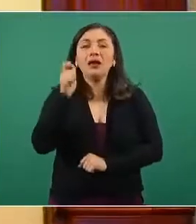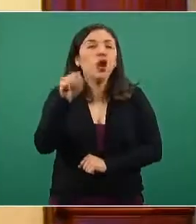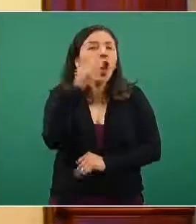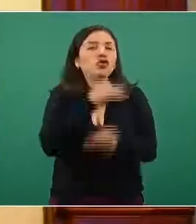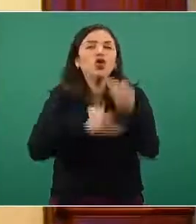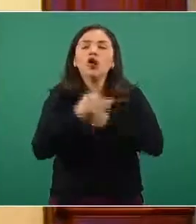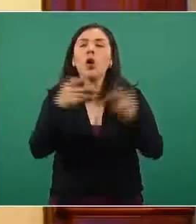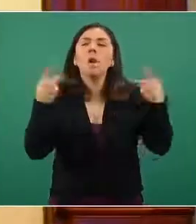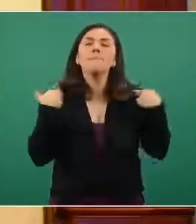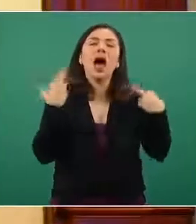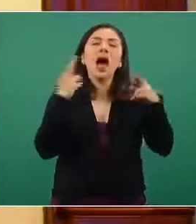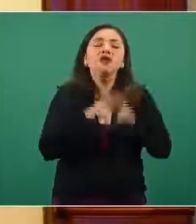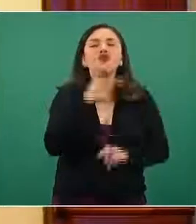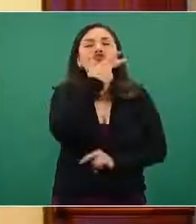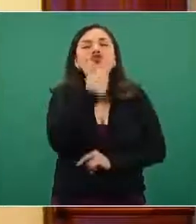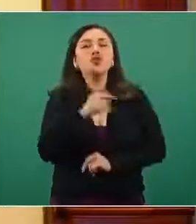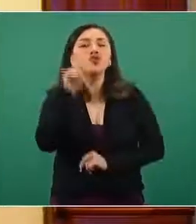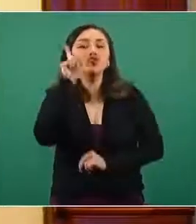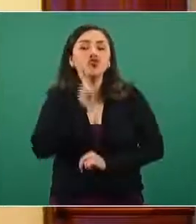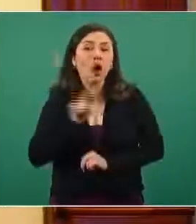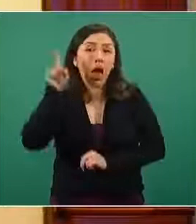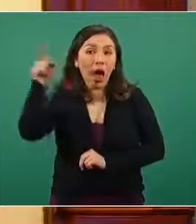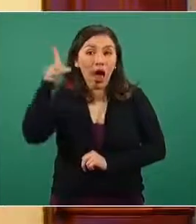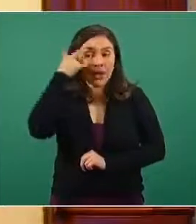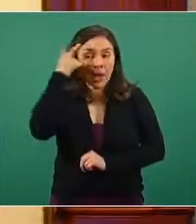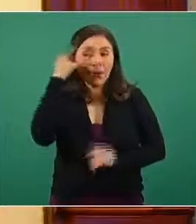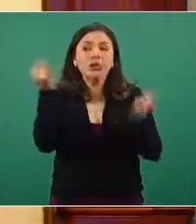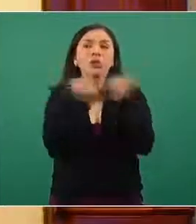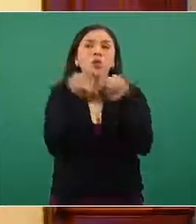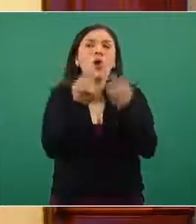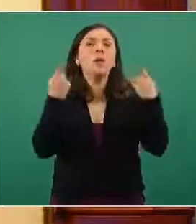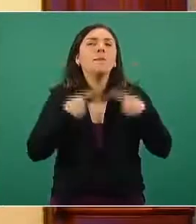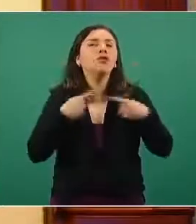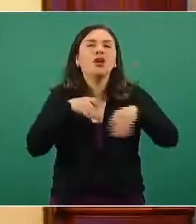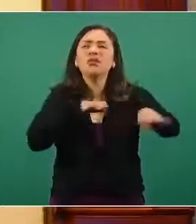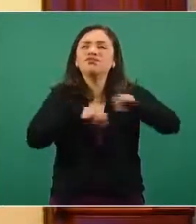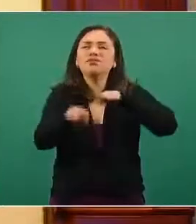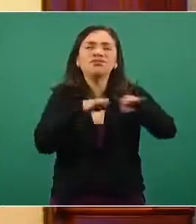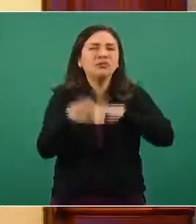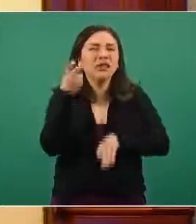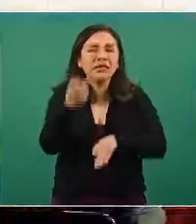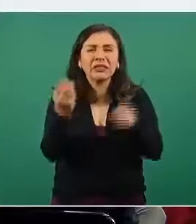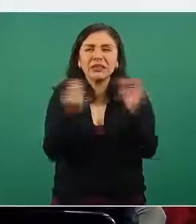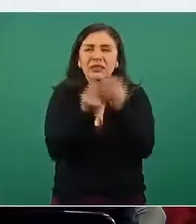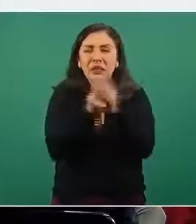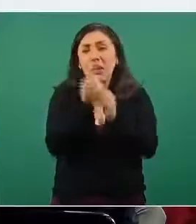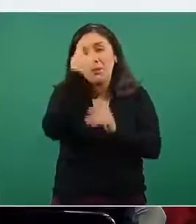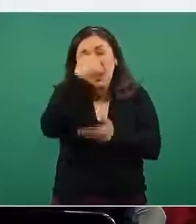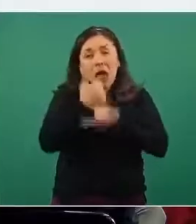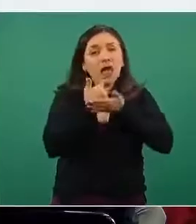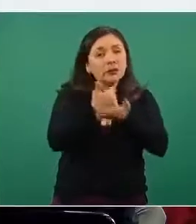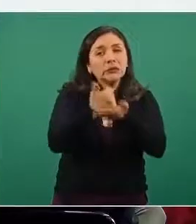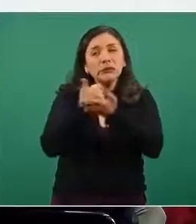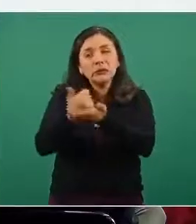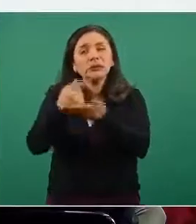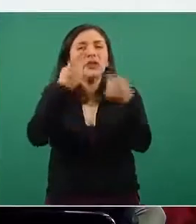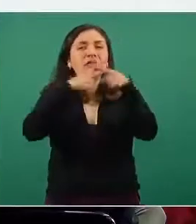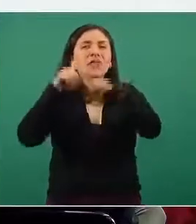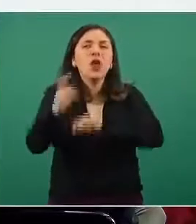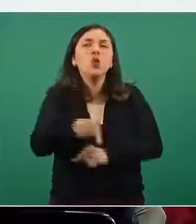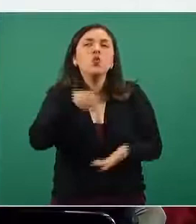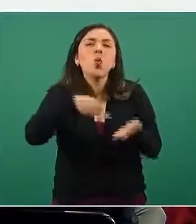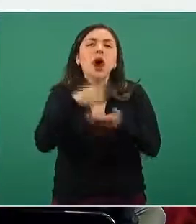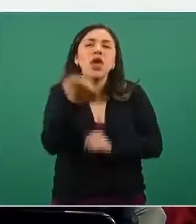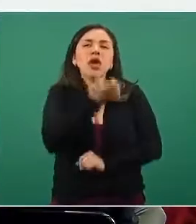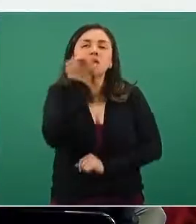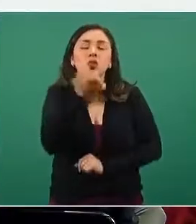las maestras, los maestros, así como el personal de este sector que contribuye o labora en las diferentes unidades